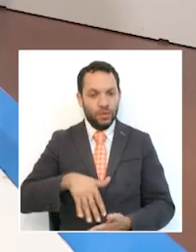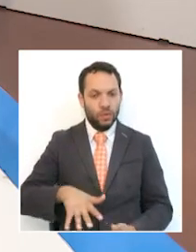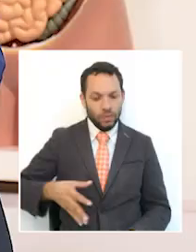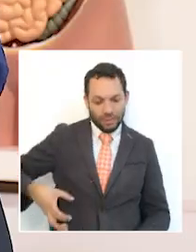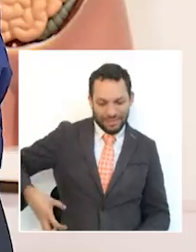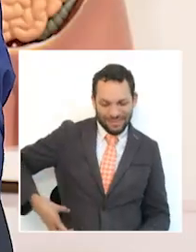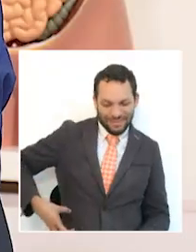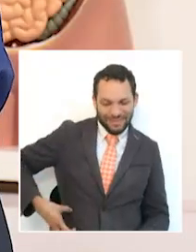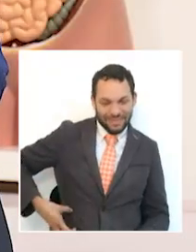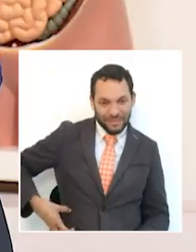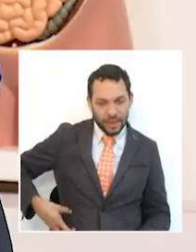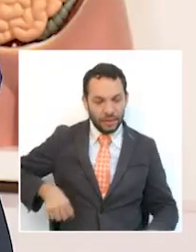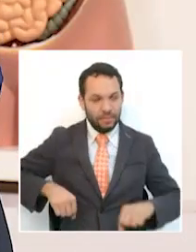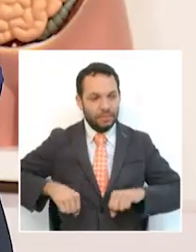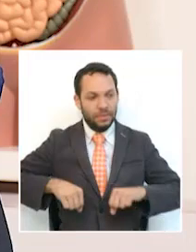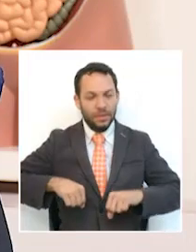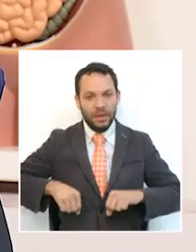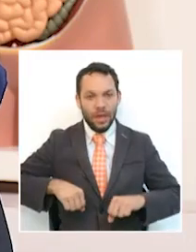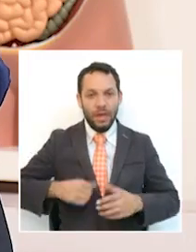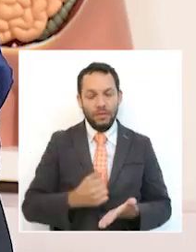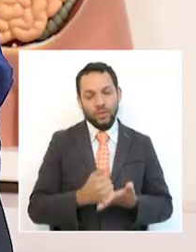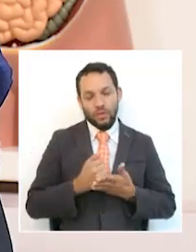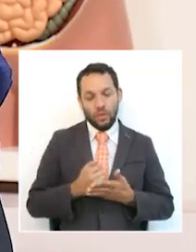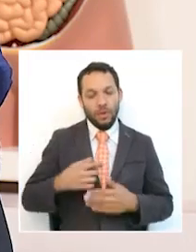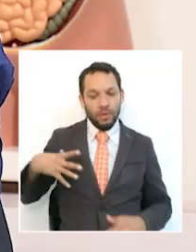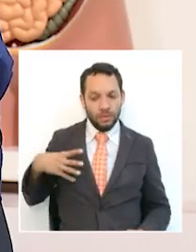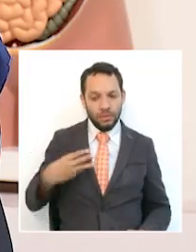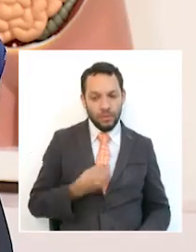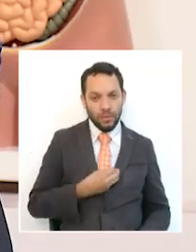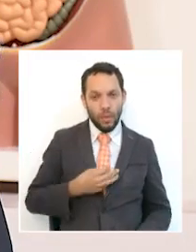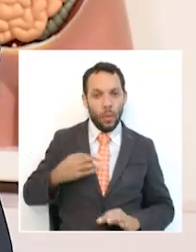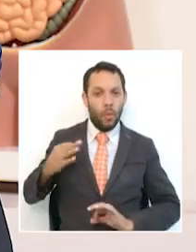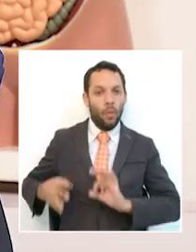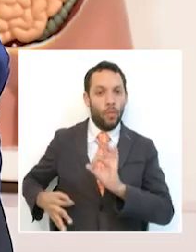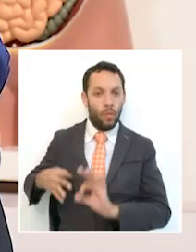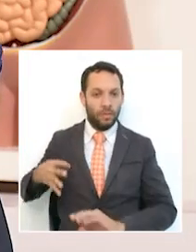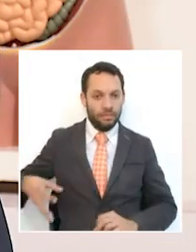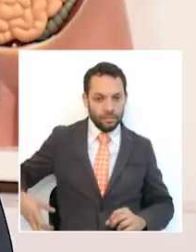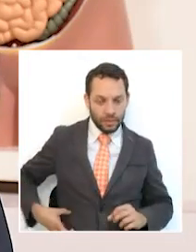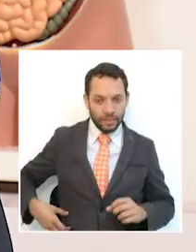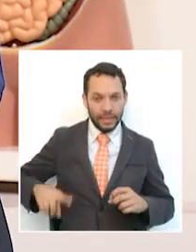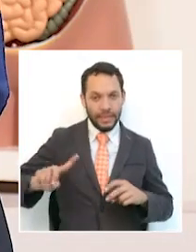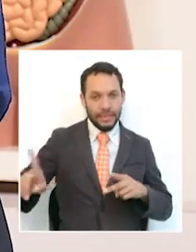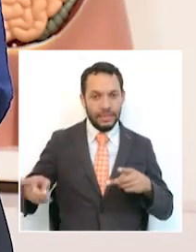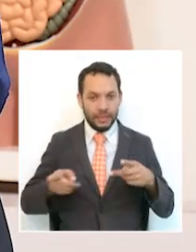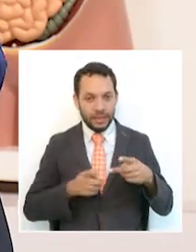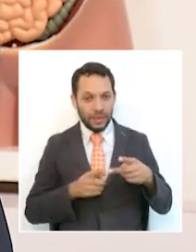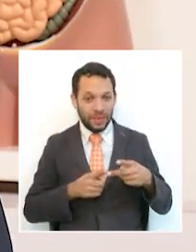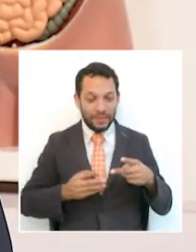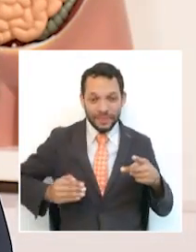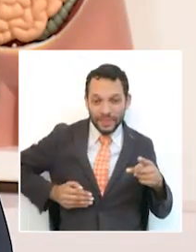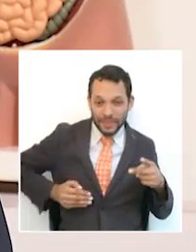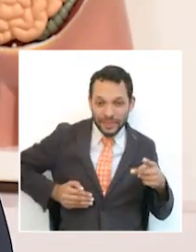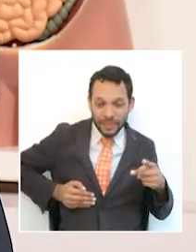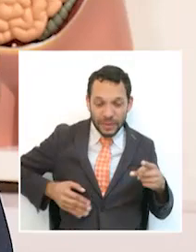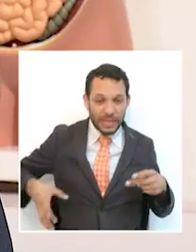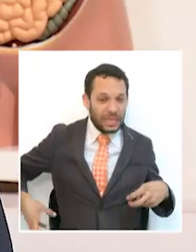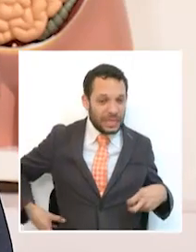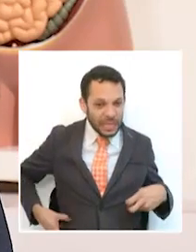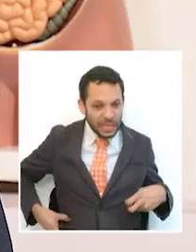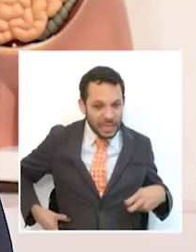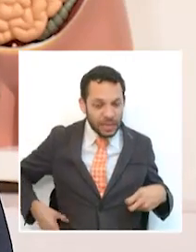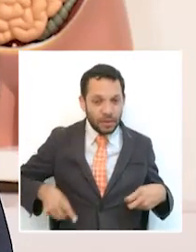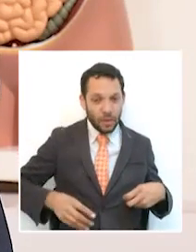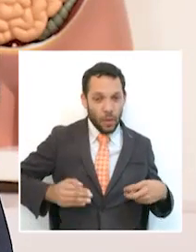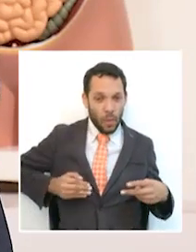los riñones de la parte ancestral en lo más importante que tenemos que trabajar segundo el hígado cuando una persona está enferma de los riñones nos debemos de entrar por el